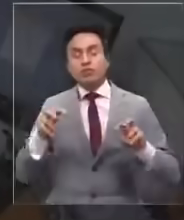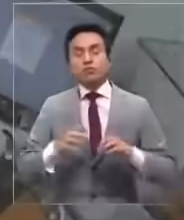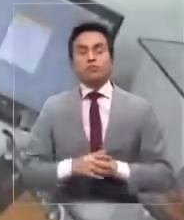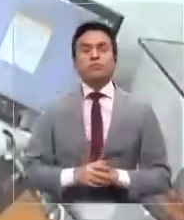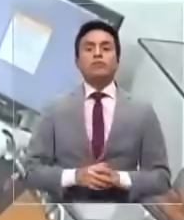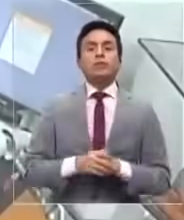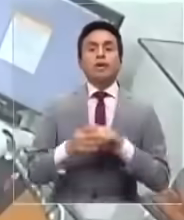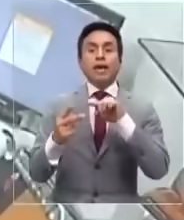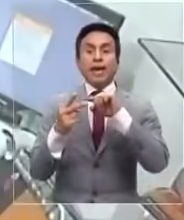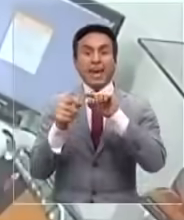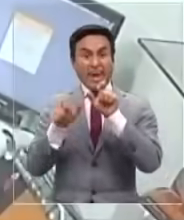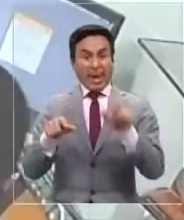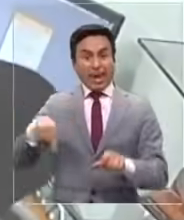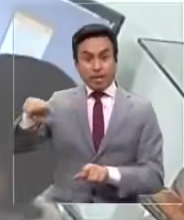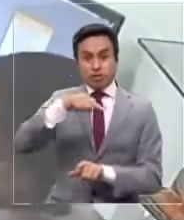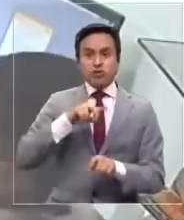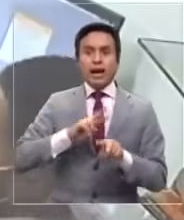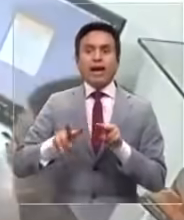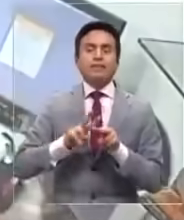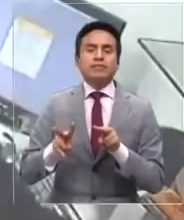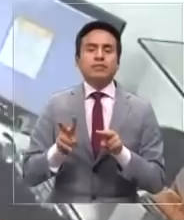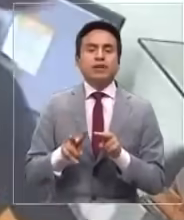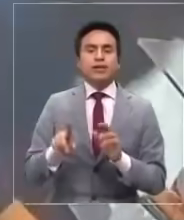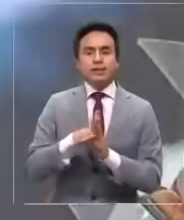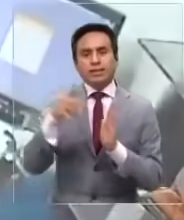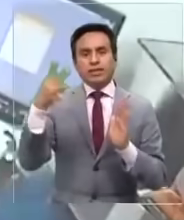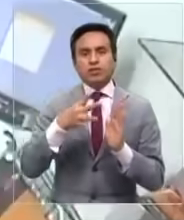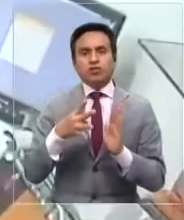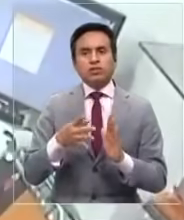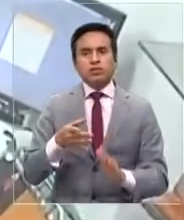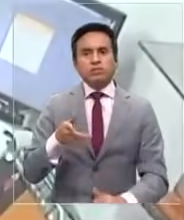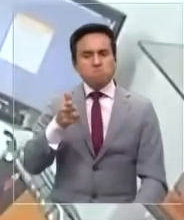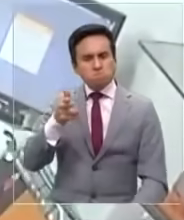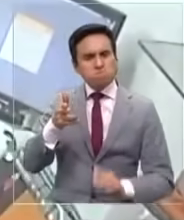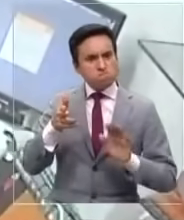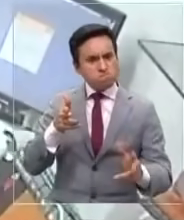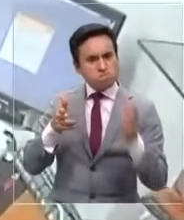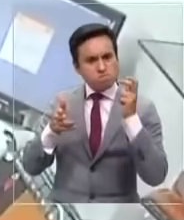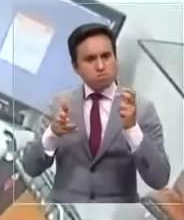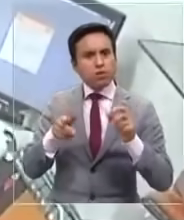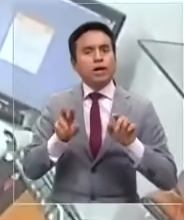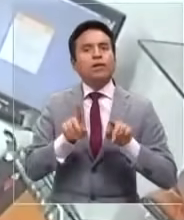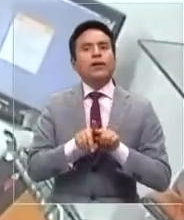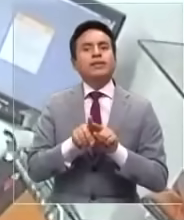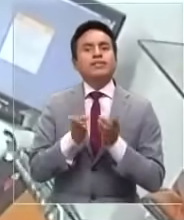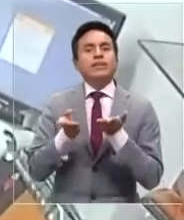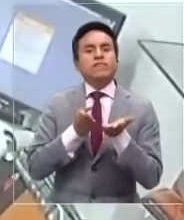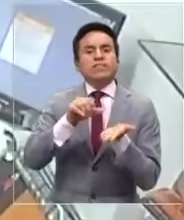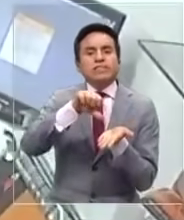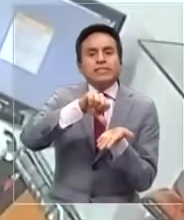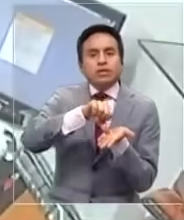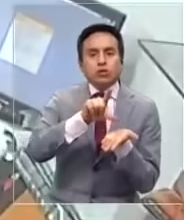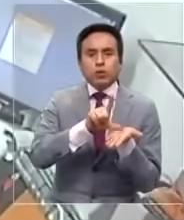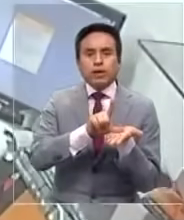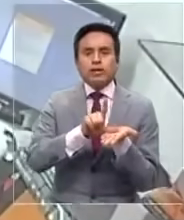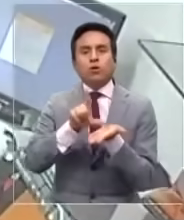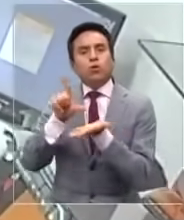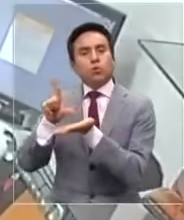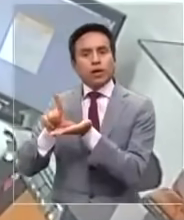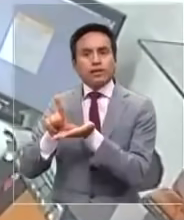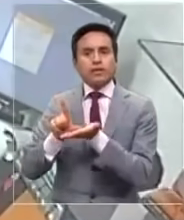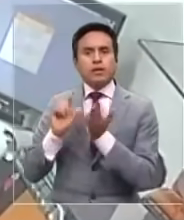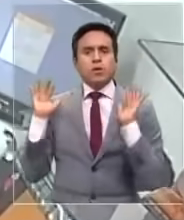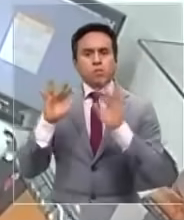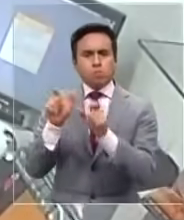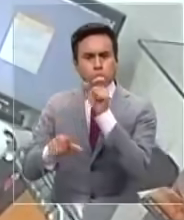Perfecto. Ellos se dedicaban a y realizaban delitos de robo con intimidación, como dije anteriormente, en servicentros y en lugares de